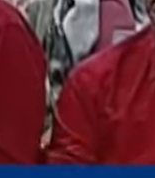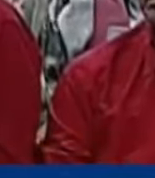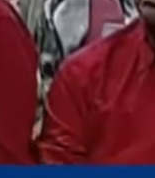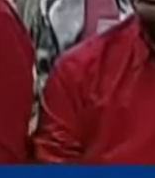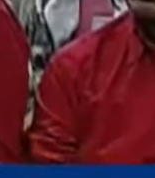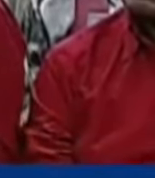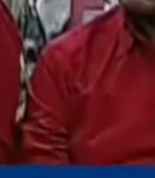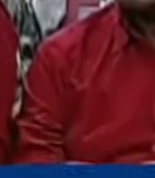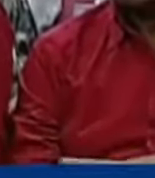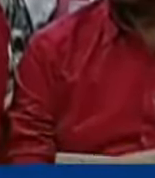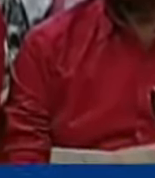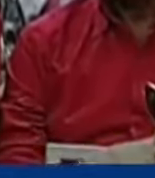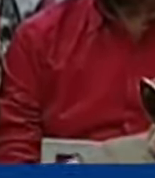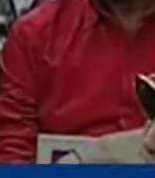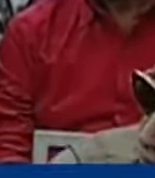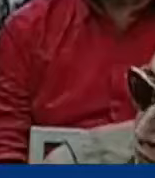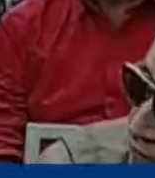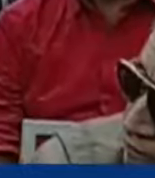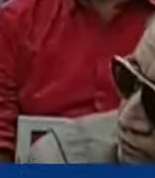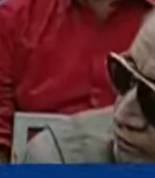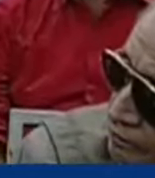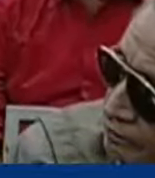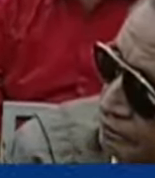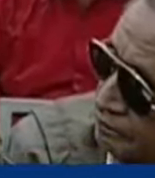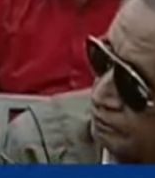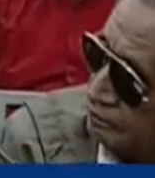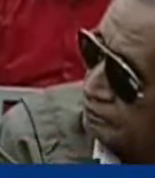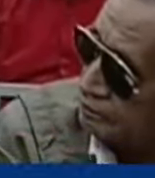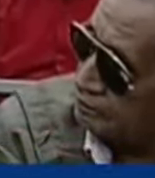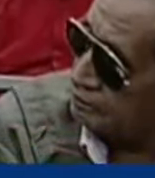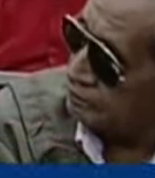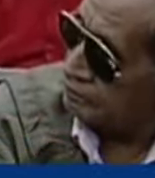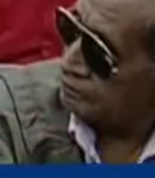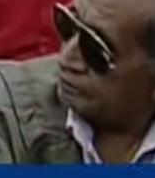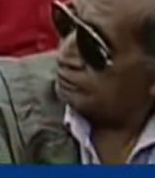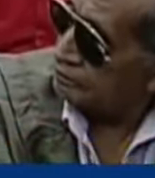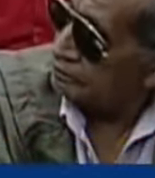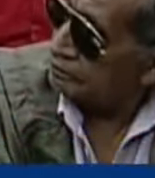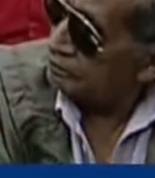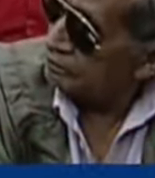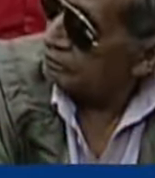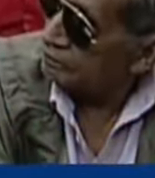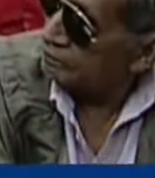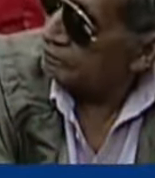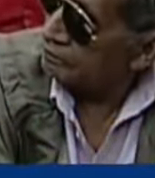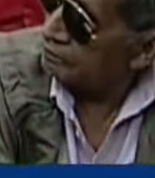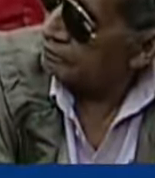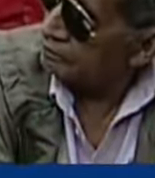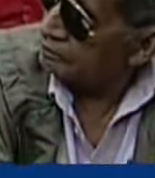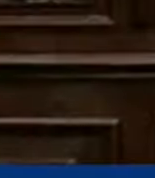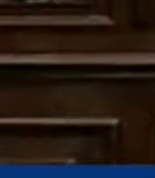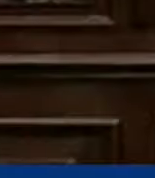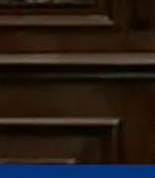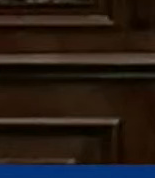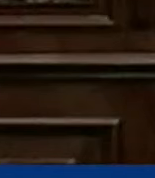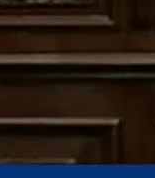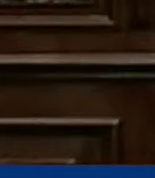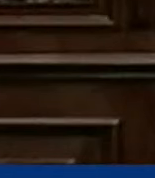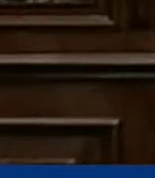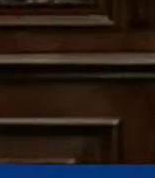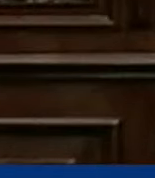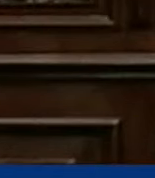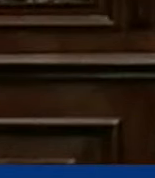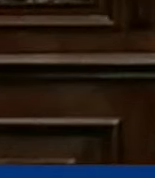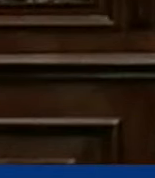robusta interpretación y visión del proceso histórico nuestroamericano, y dentro del